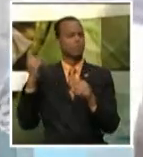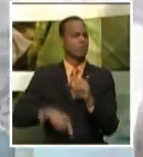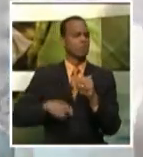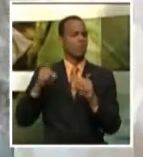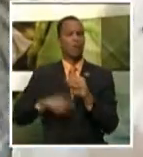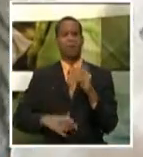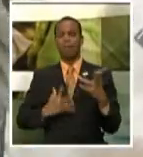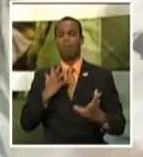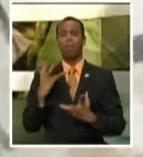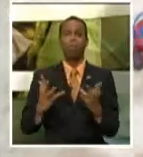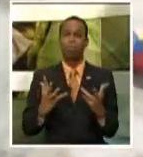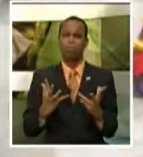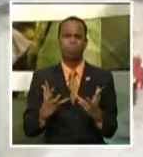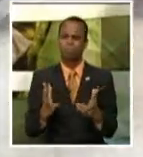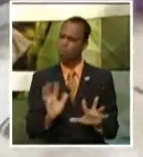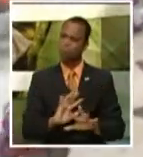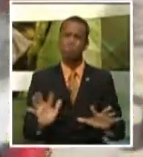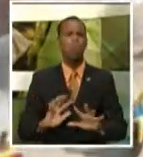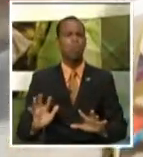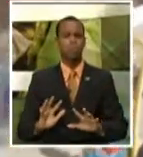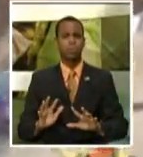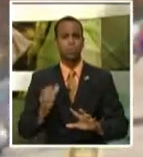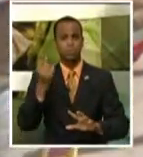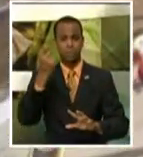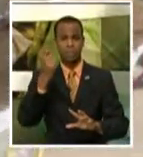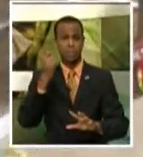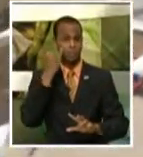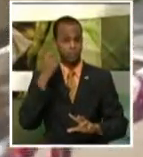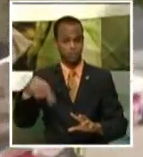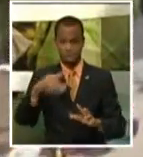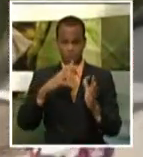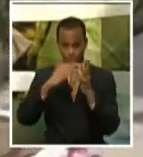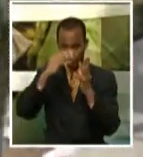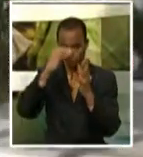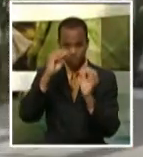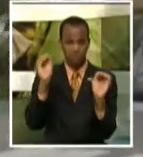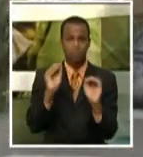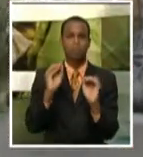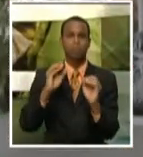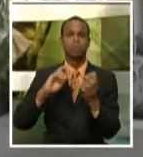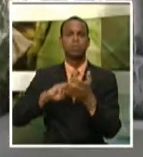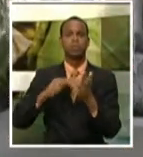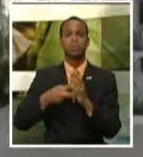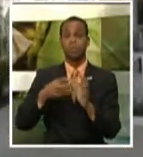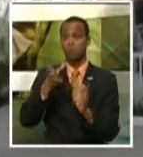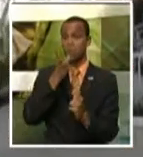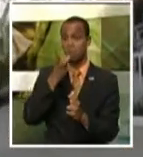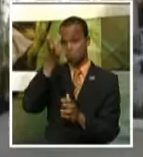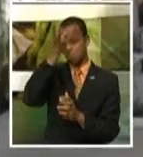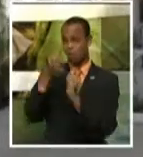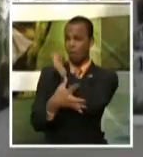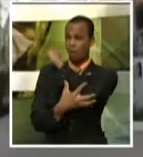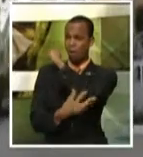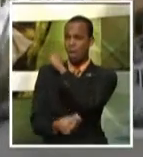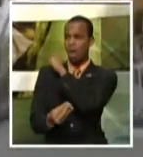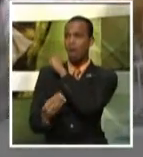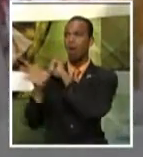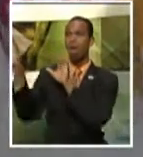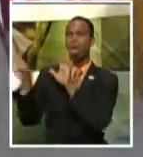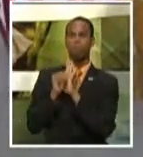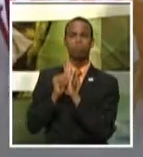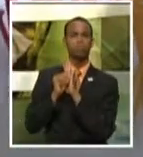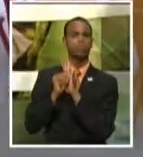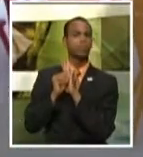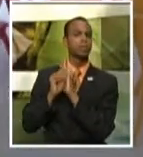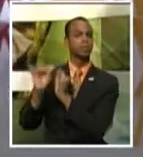se educan, van a ser una réplica de la pobreza de sus padres en el futuro. Y ha llegado el momento